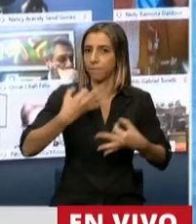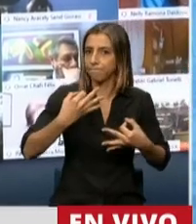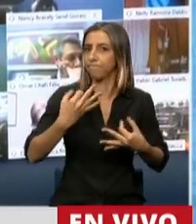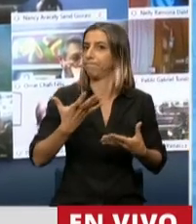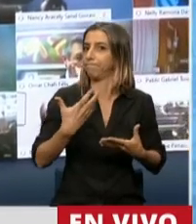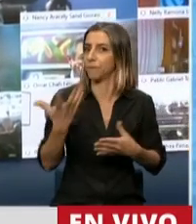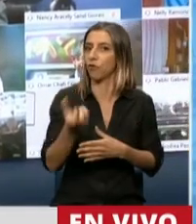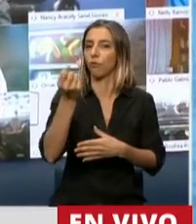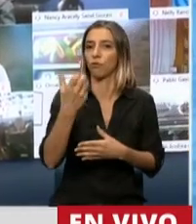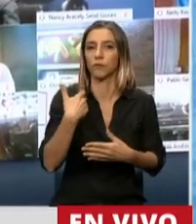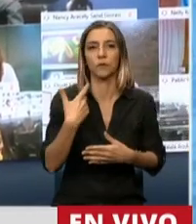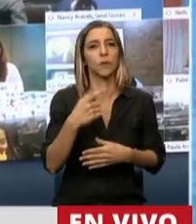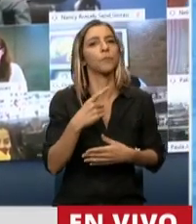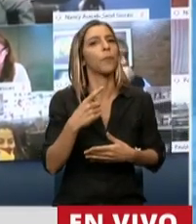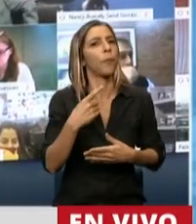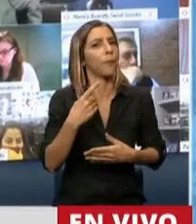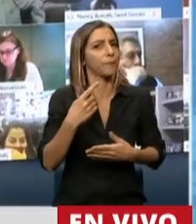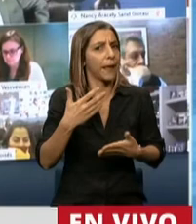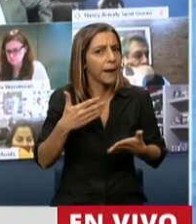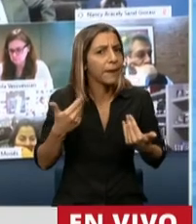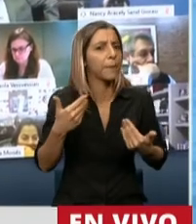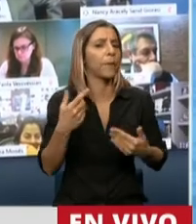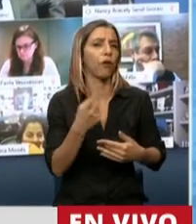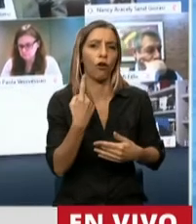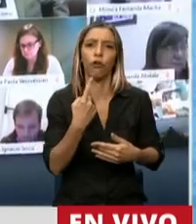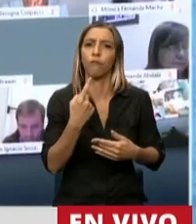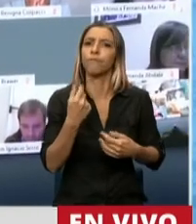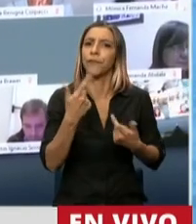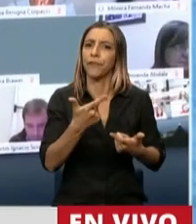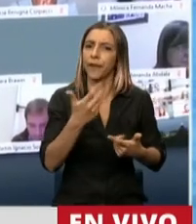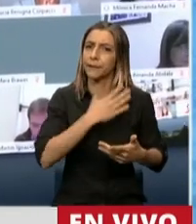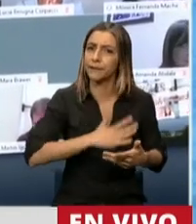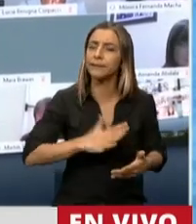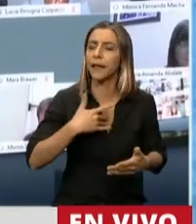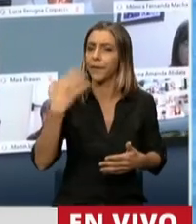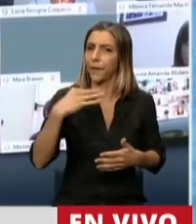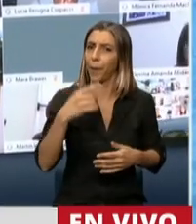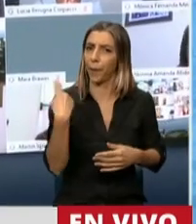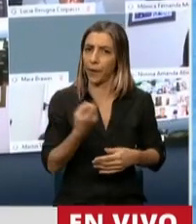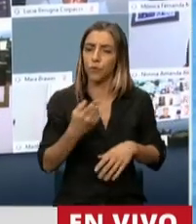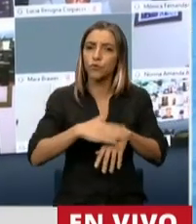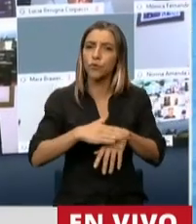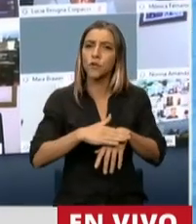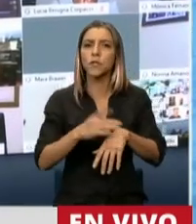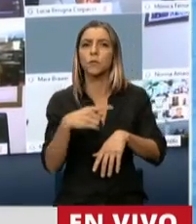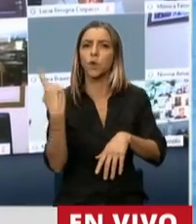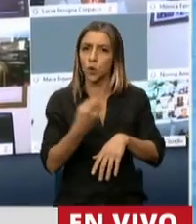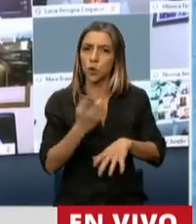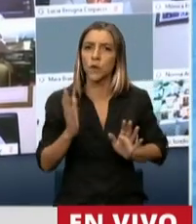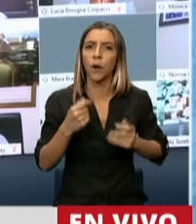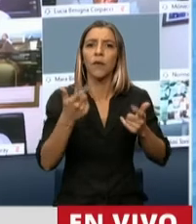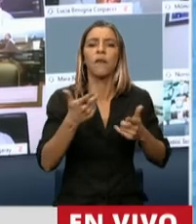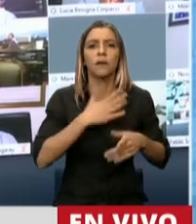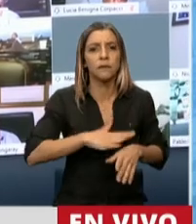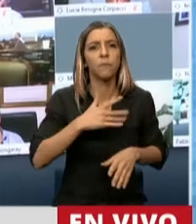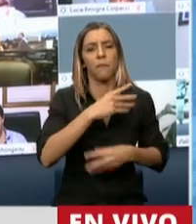a aquellas familias que están preocupadas hoy en relación a la vacuna de COVID, y es responsabilidad de todos nosotros